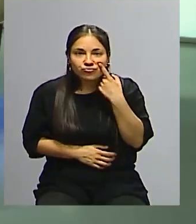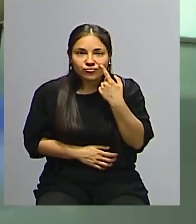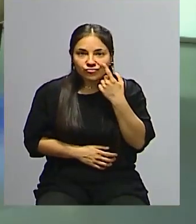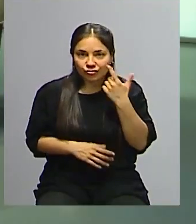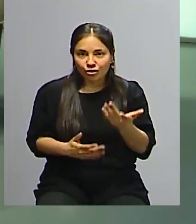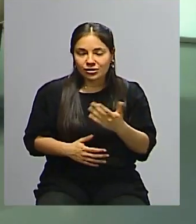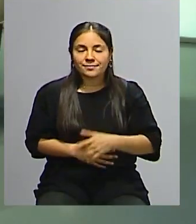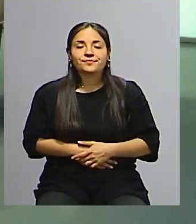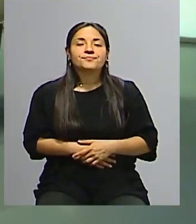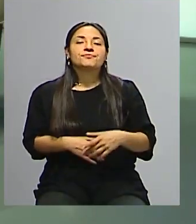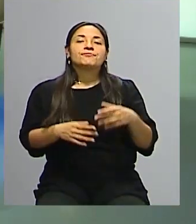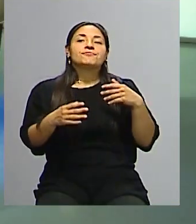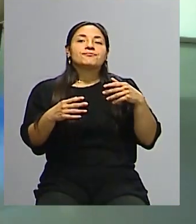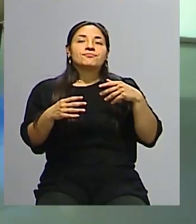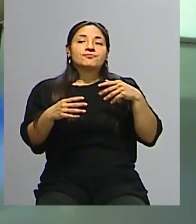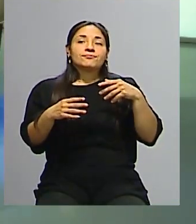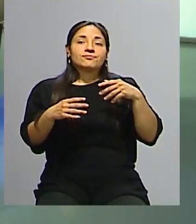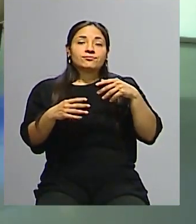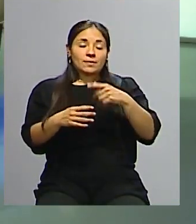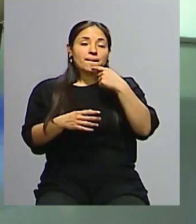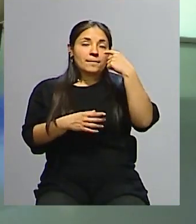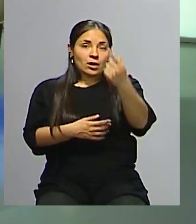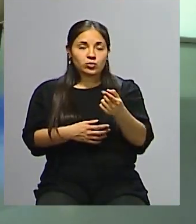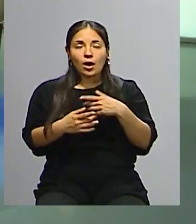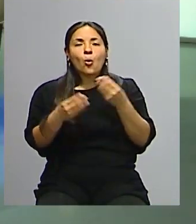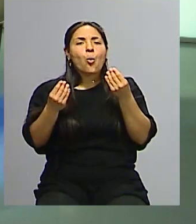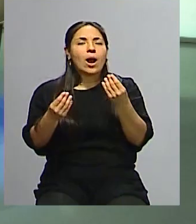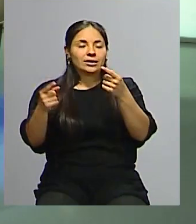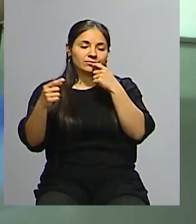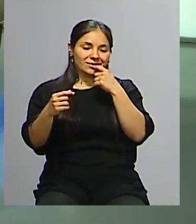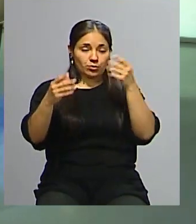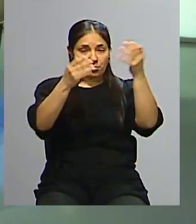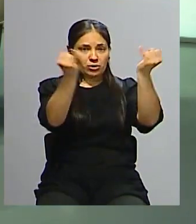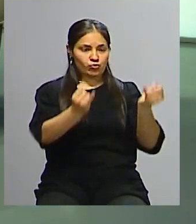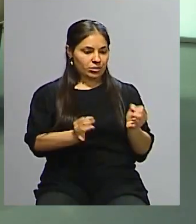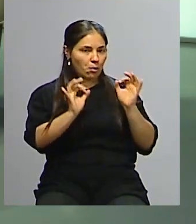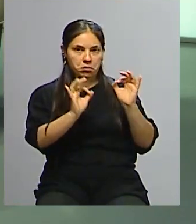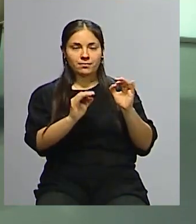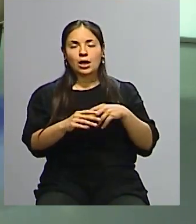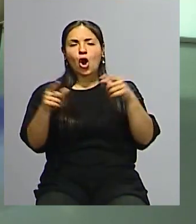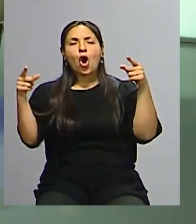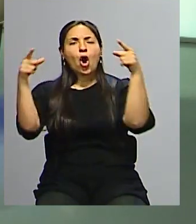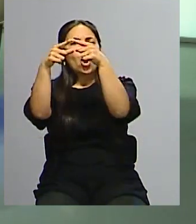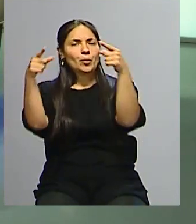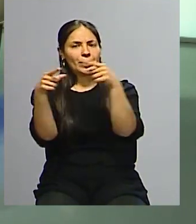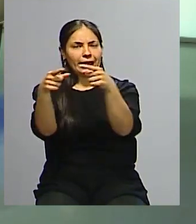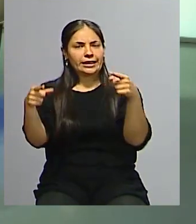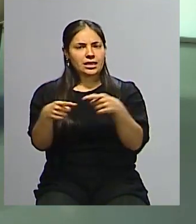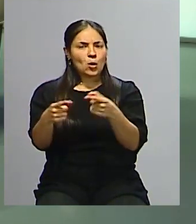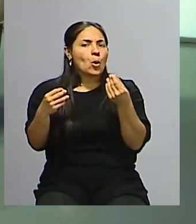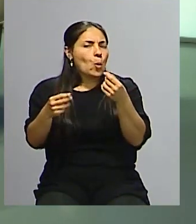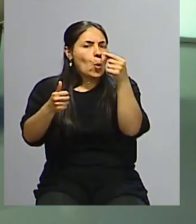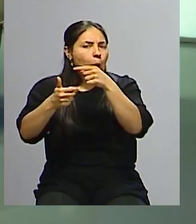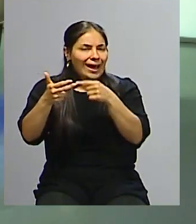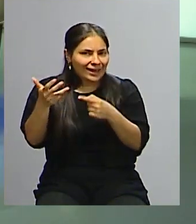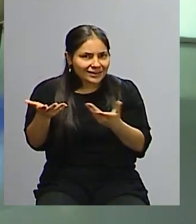perdón, lo que te iba a preguntar yo era, ¿cuáles son los objetivos que tienen que cumplir esos presupuestos, teniendo en cuenta que justamente lo que acabas de decir, ¿no?